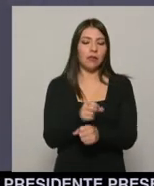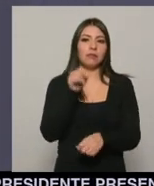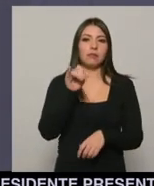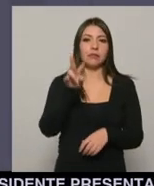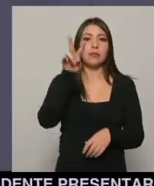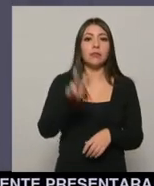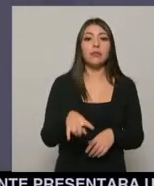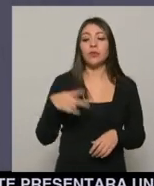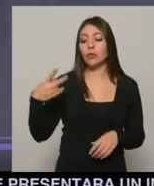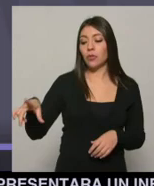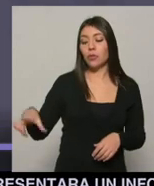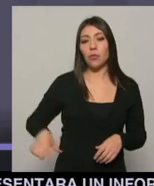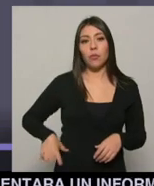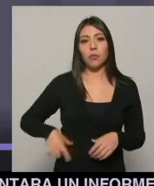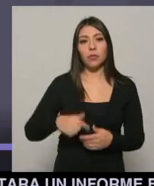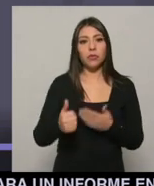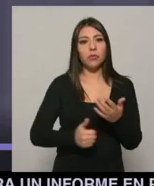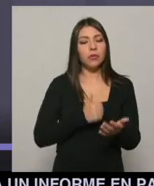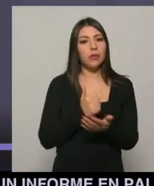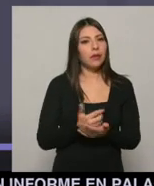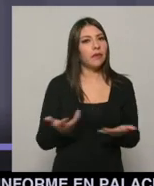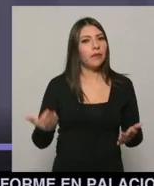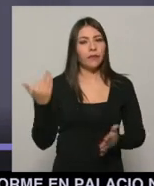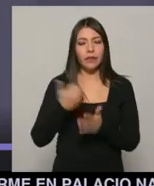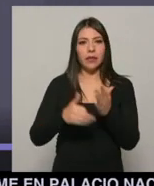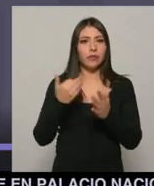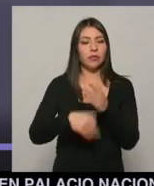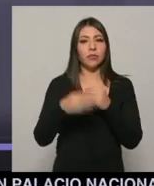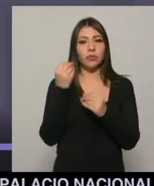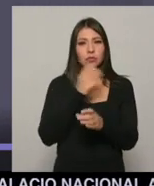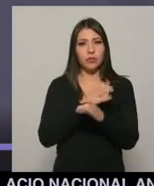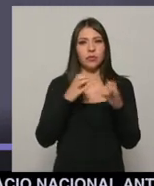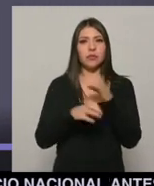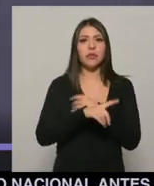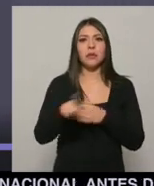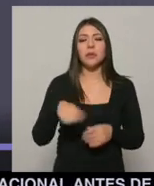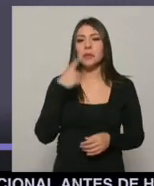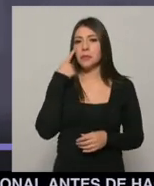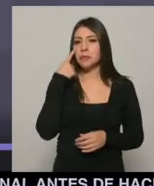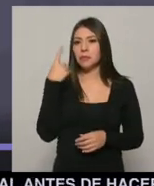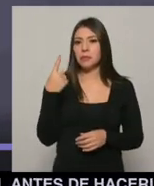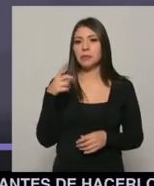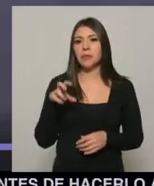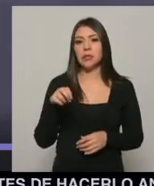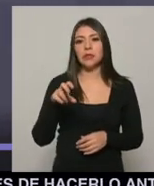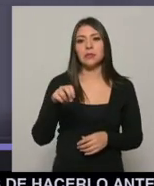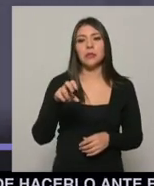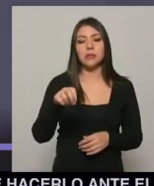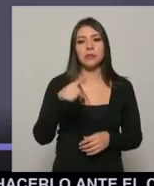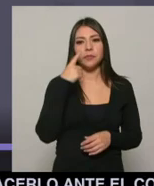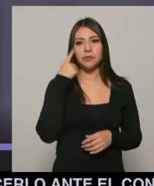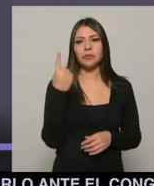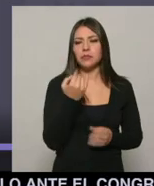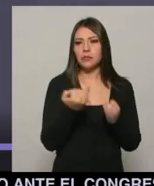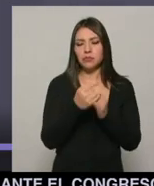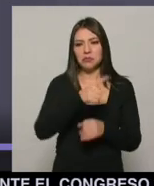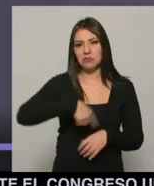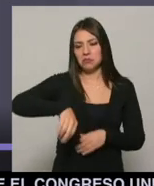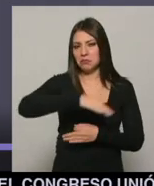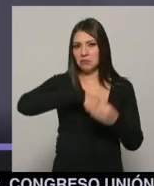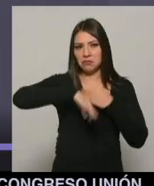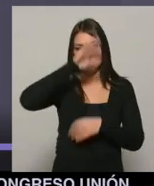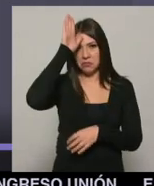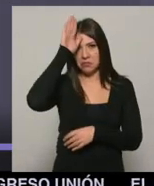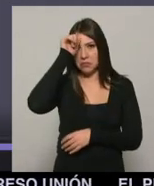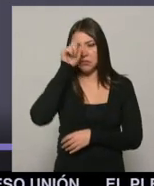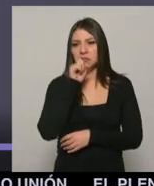el gobierno de la ciudad está quedando a deber mucho. Cada vez vemos, y creo que esto lo podemos compartir todos, como